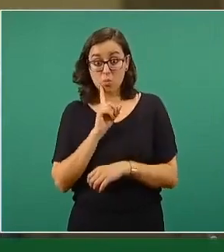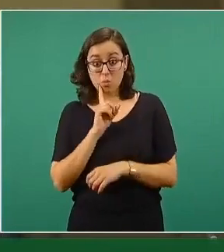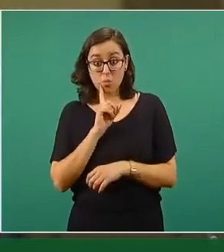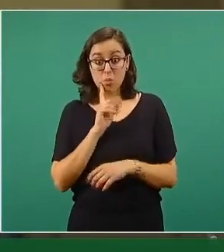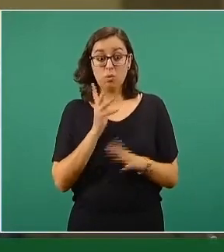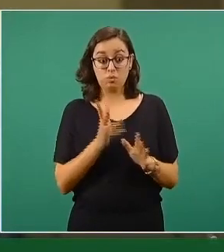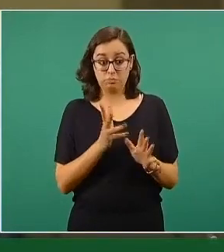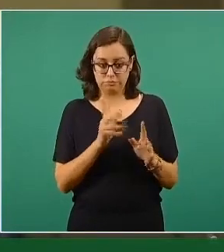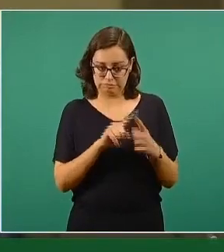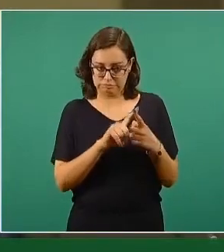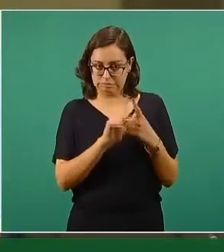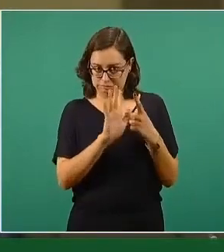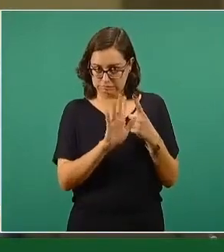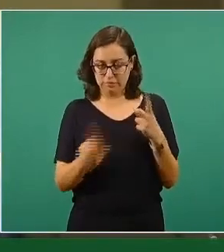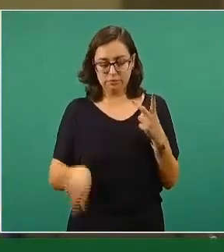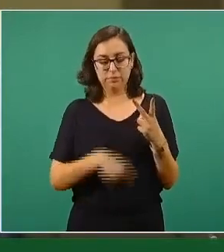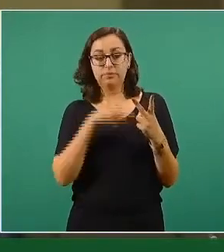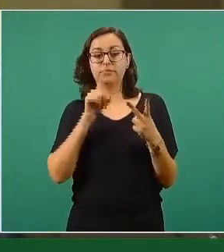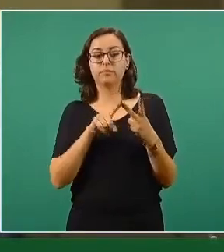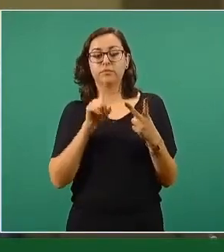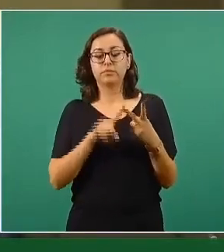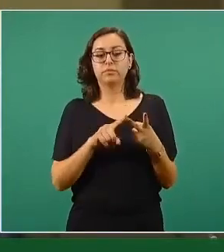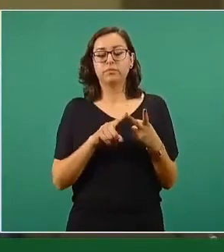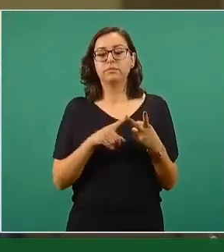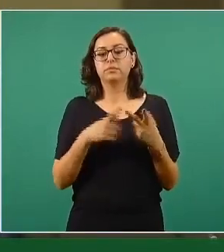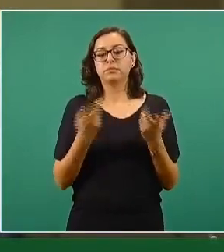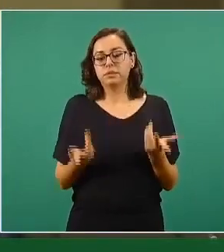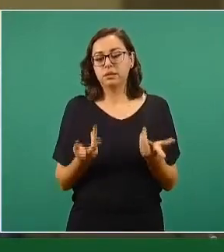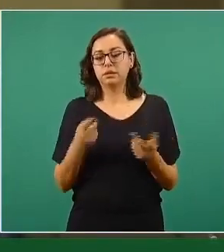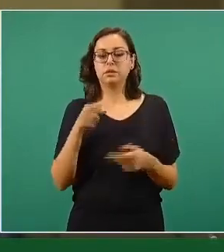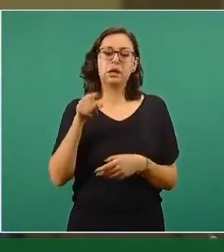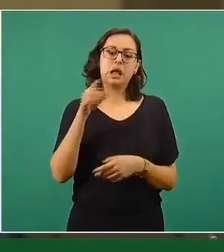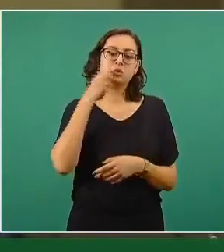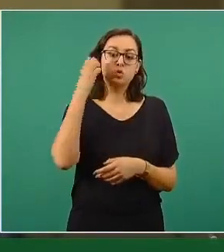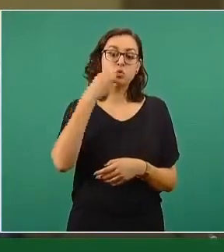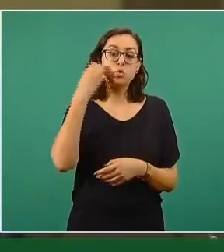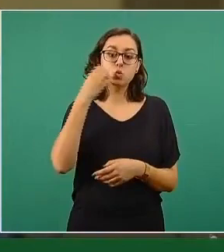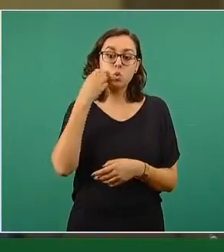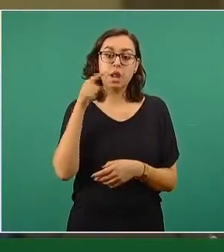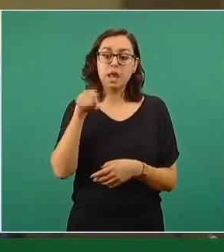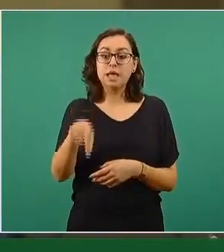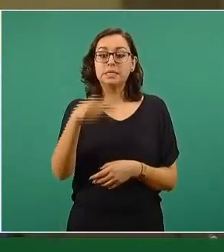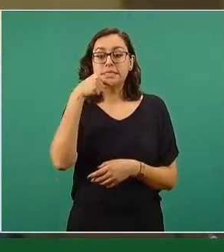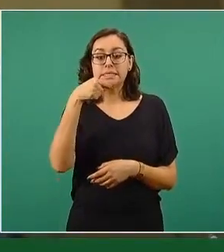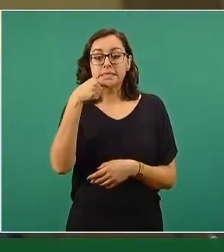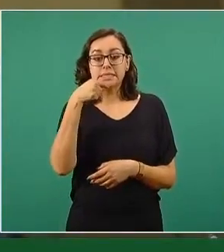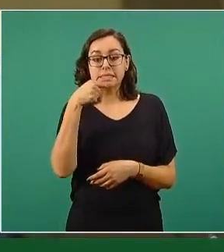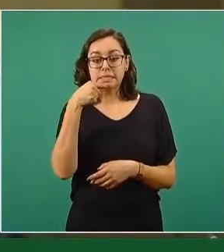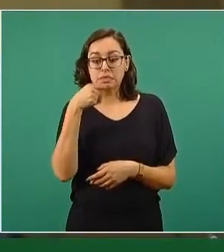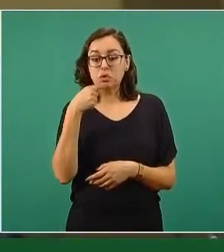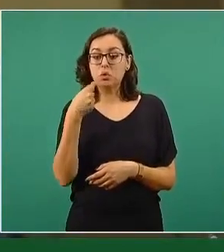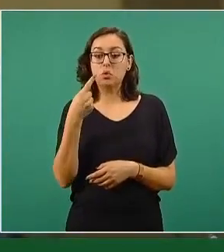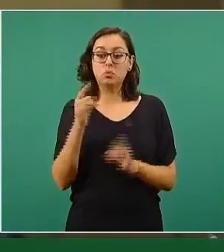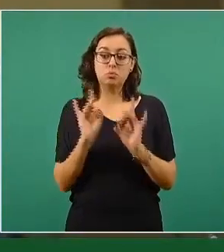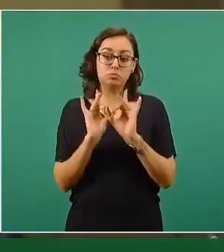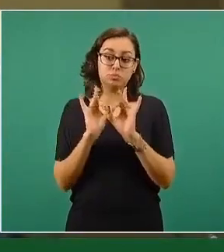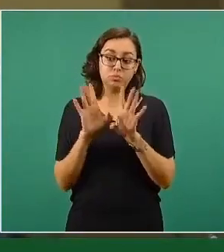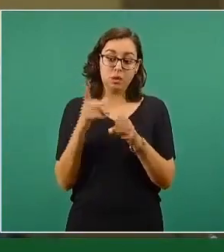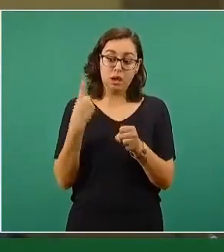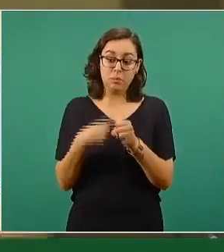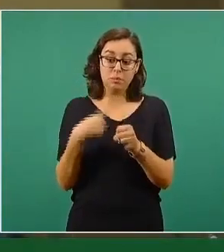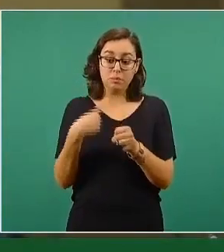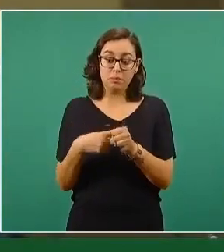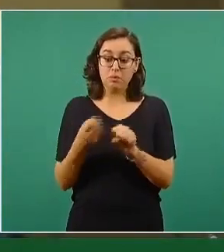pequeño Diego y al maestro César. En caso de que un niño dé positivo a COVID-19 en el regreso a las clases